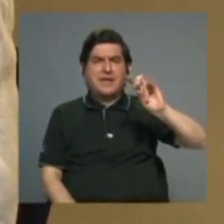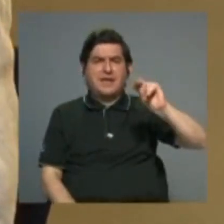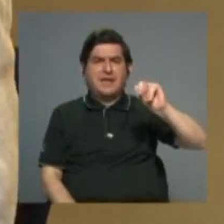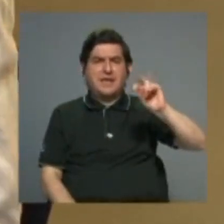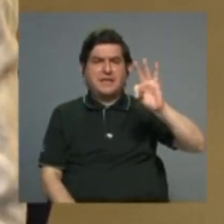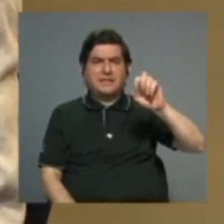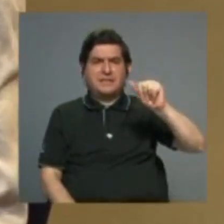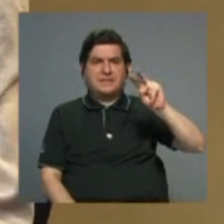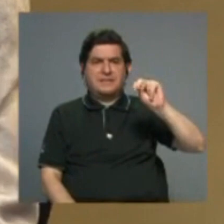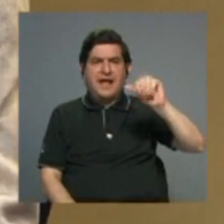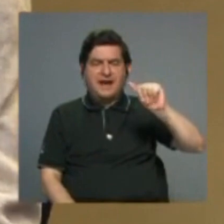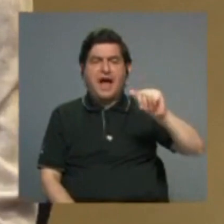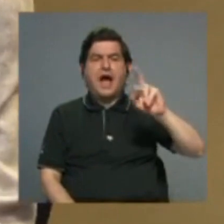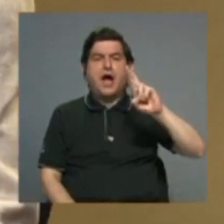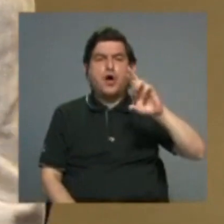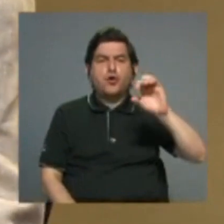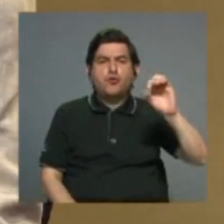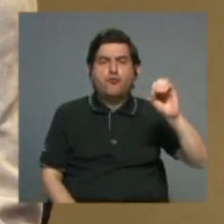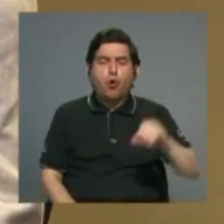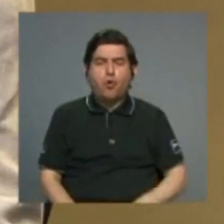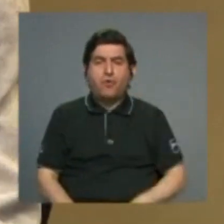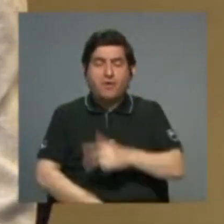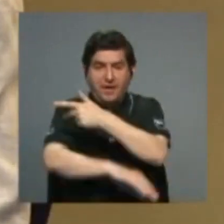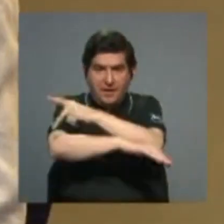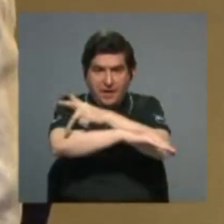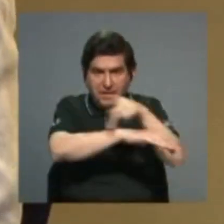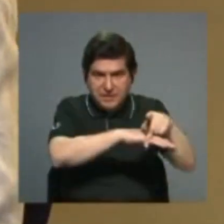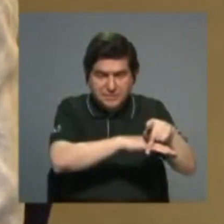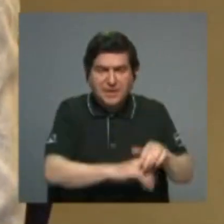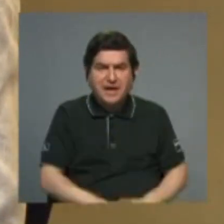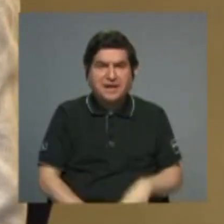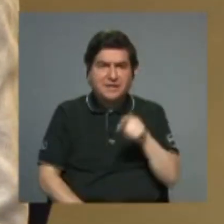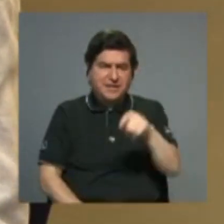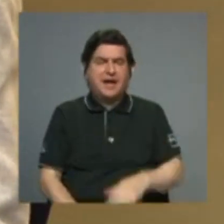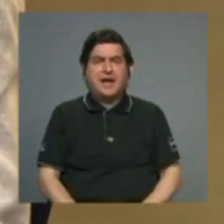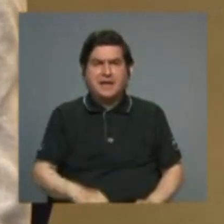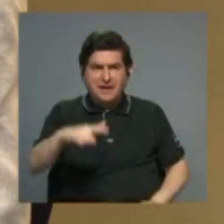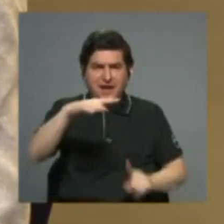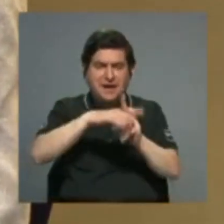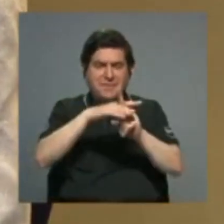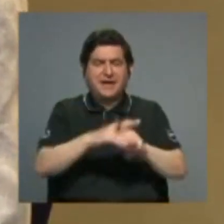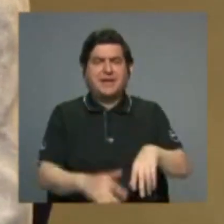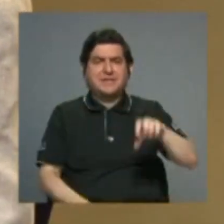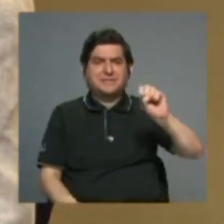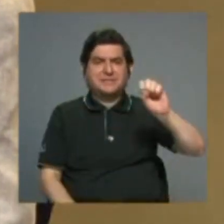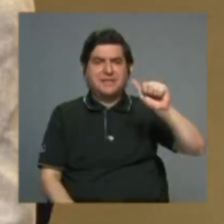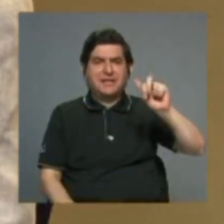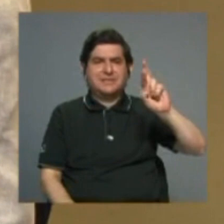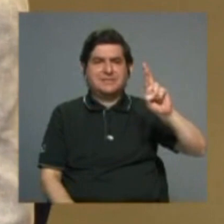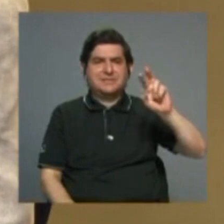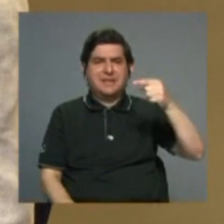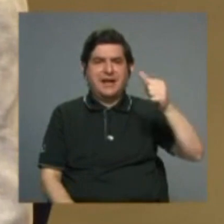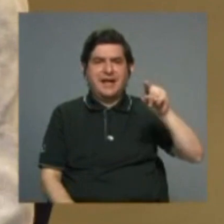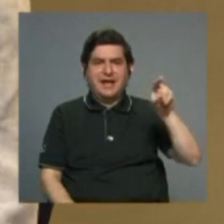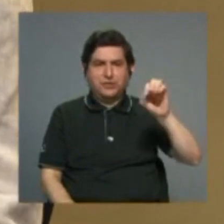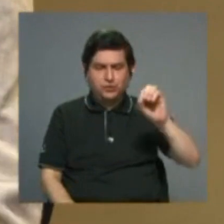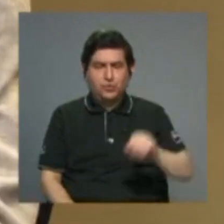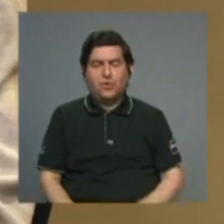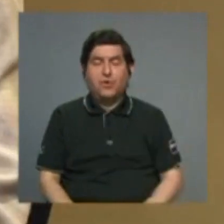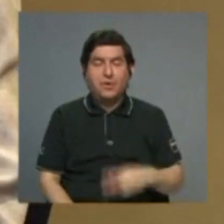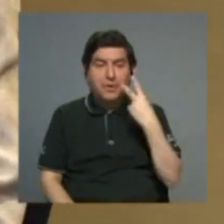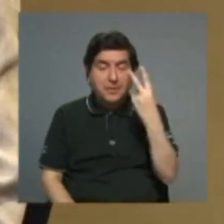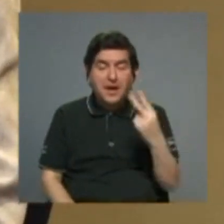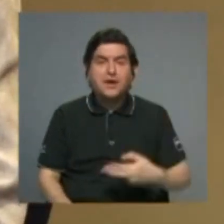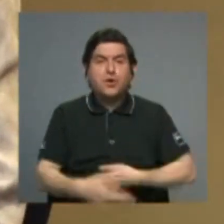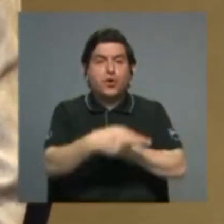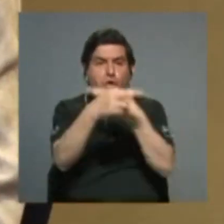encuentra Cancún, porque las playas llega la arribazón del sargazo. Entonces, el comenzar a verlo de una manera regional y no